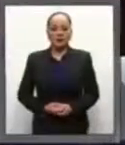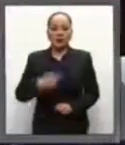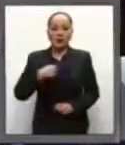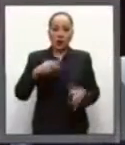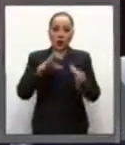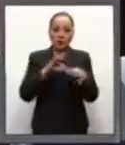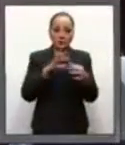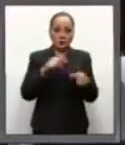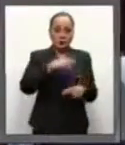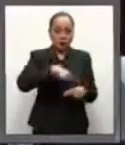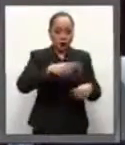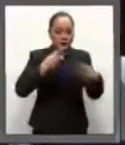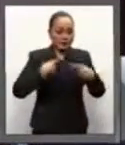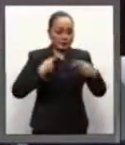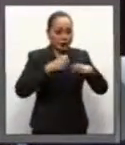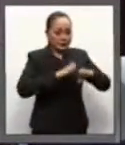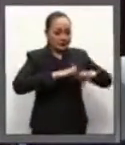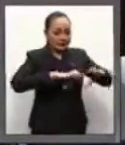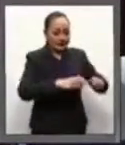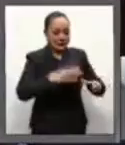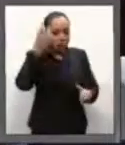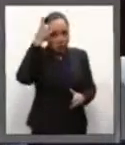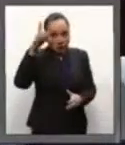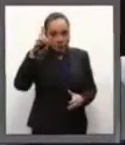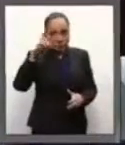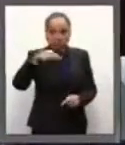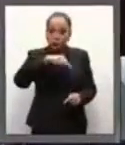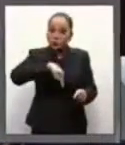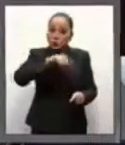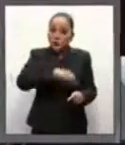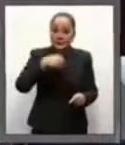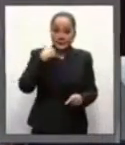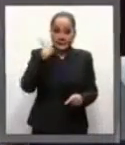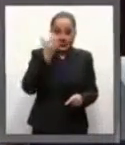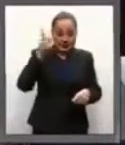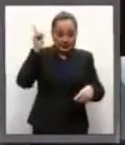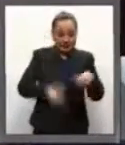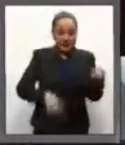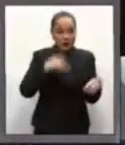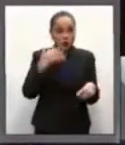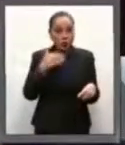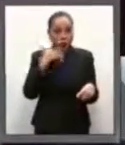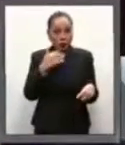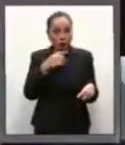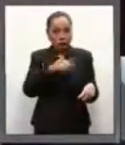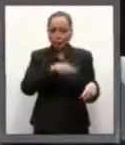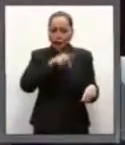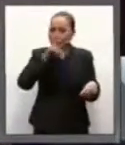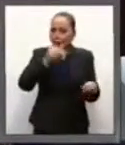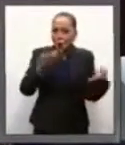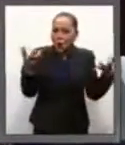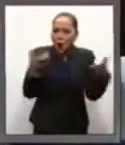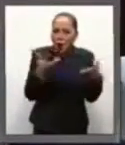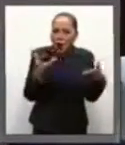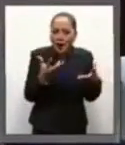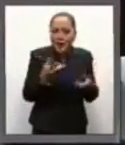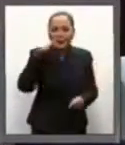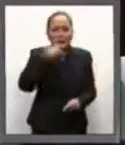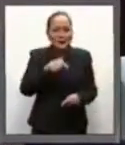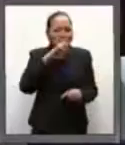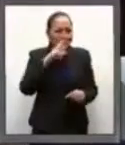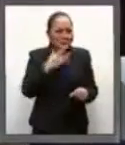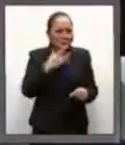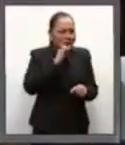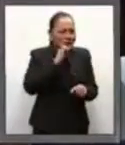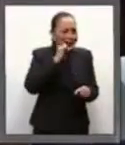si quieren erradicar la corrupción, dejen ustedes de promoverla, dejen ustedes de